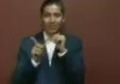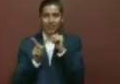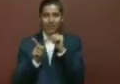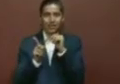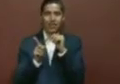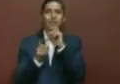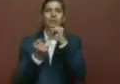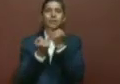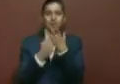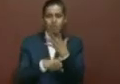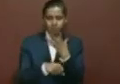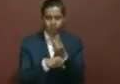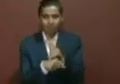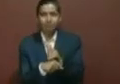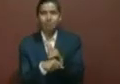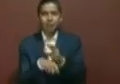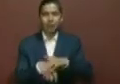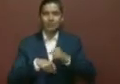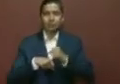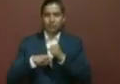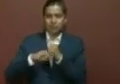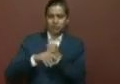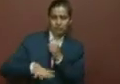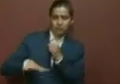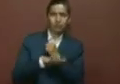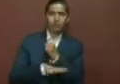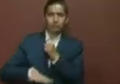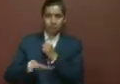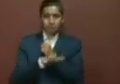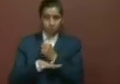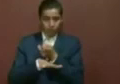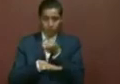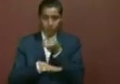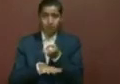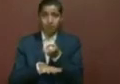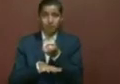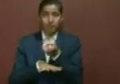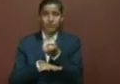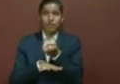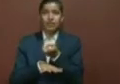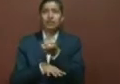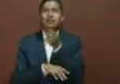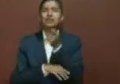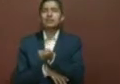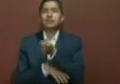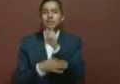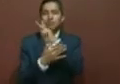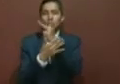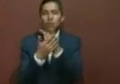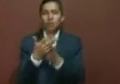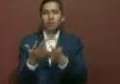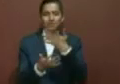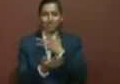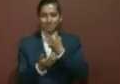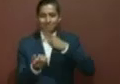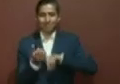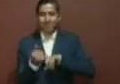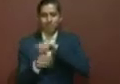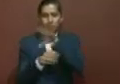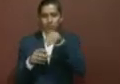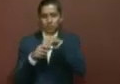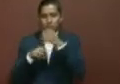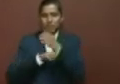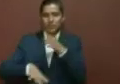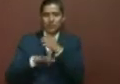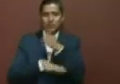a reforzar mucho esta zona como parte del programa que traemos de todo el estado